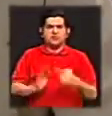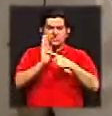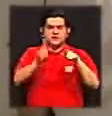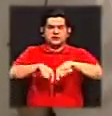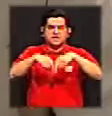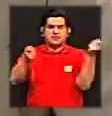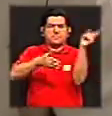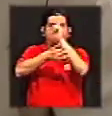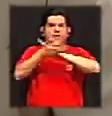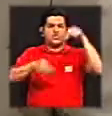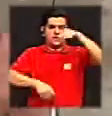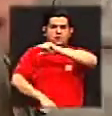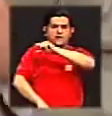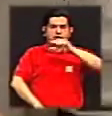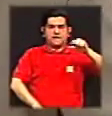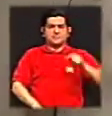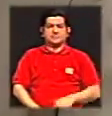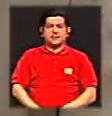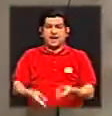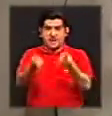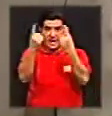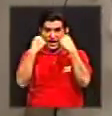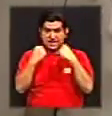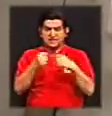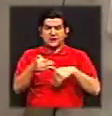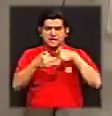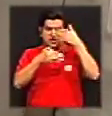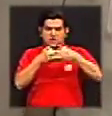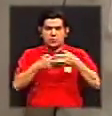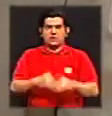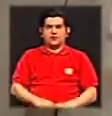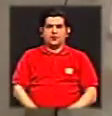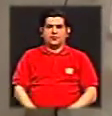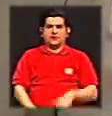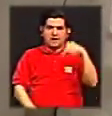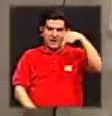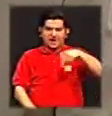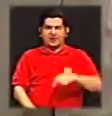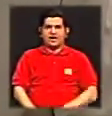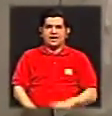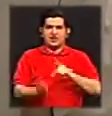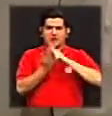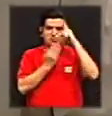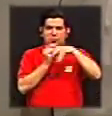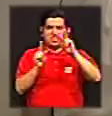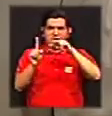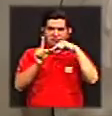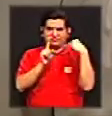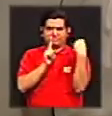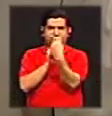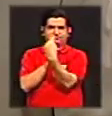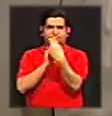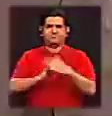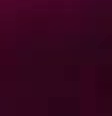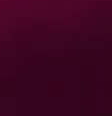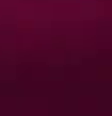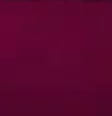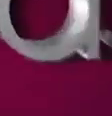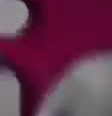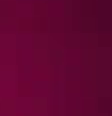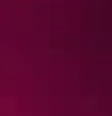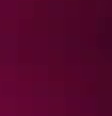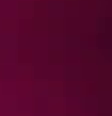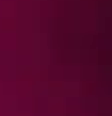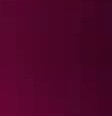Semanario Universidad esta semana, cuando regresemos en unos breves segundos aquí en su programa Punto de Vista.